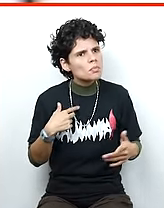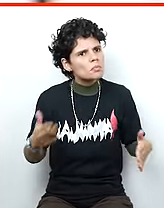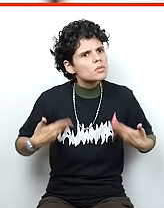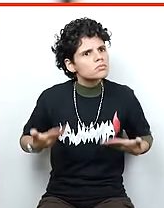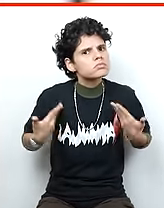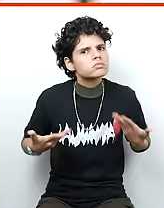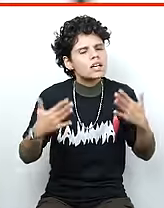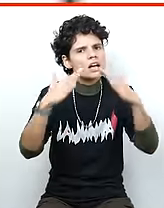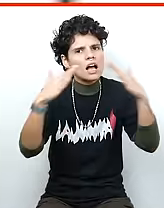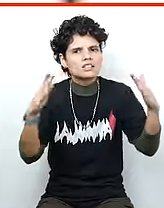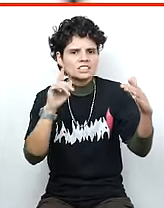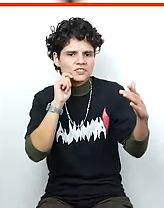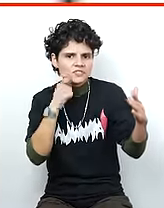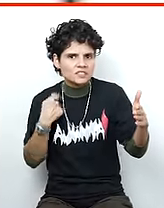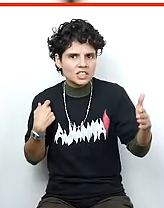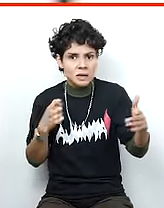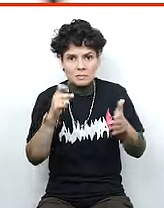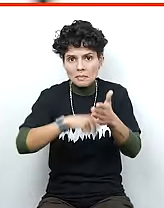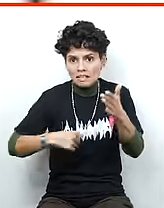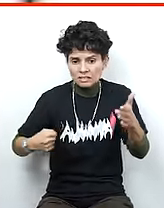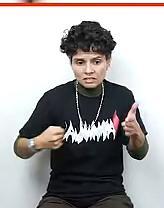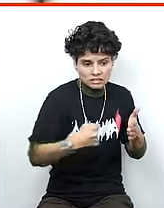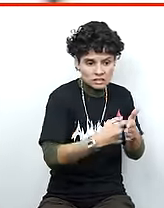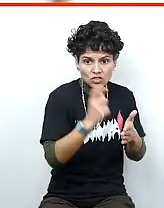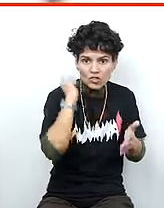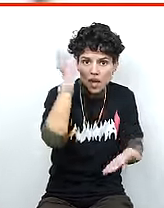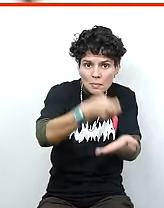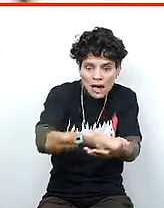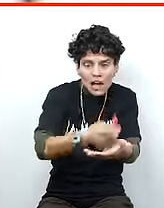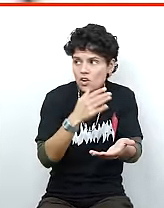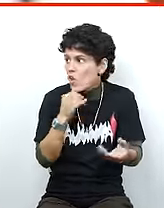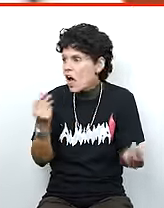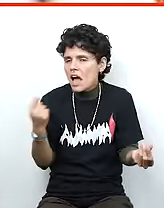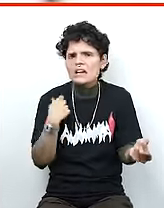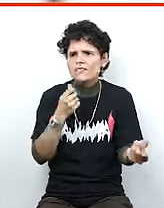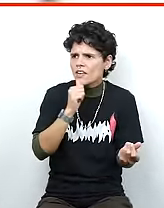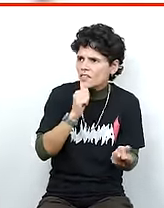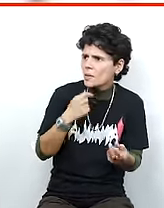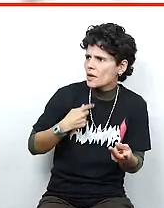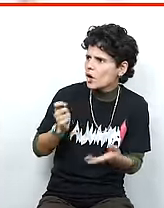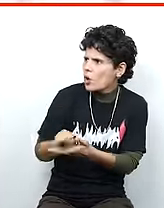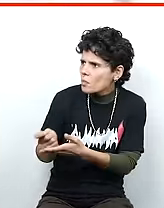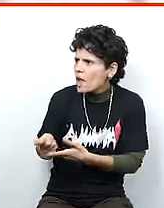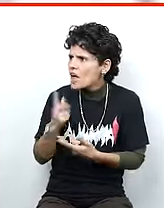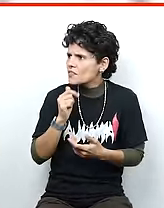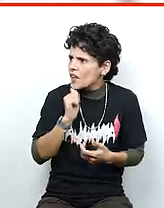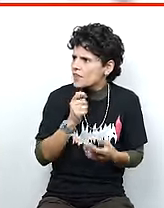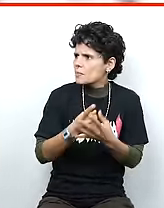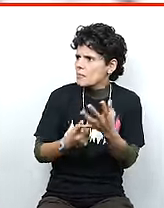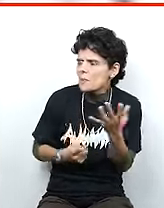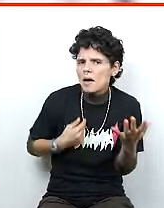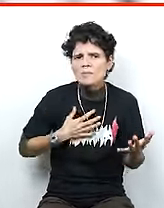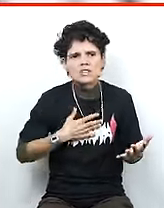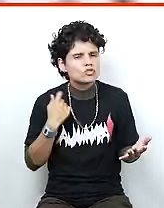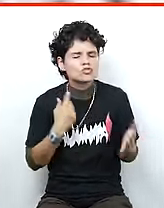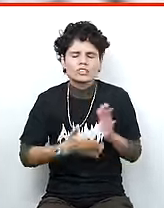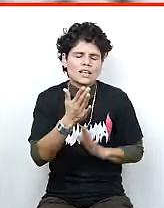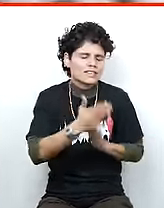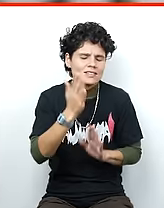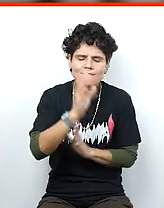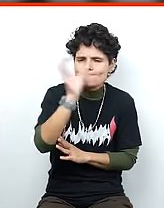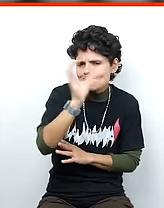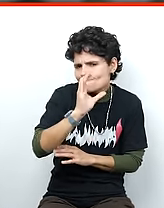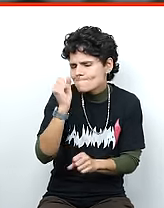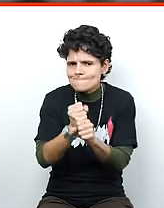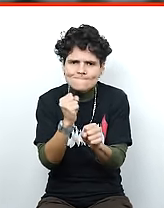me motivaba y decir, no, pues bueno, si a fin de mes tengo que pagar esto, y más encima quiero comprarme esto. Entonces me mantenía saliendo a buscarla,